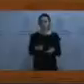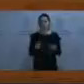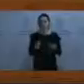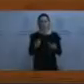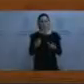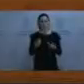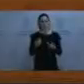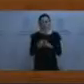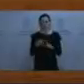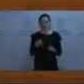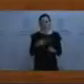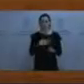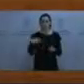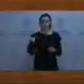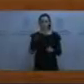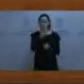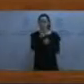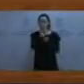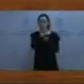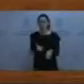digamos, intención manifiesta.